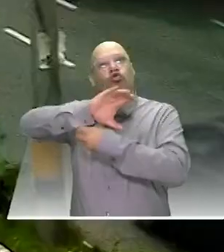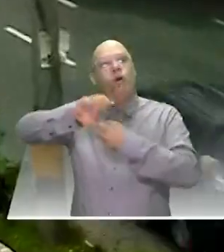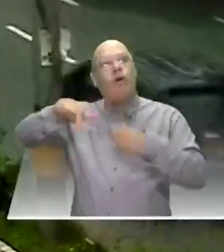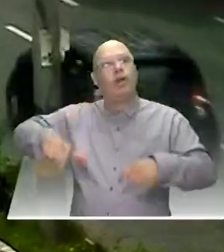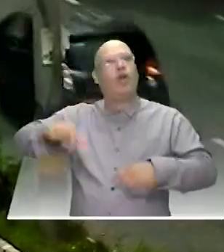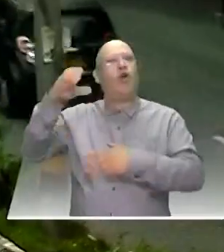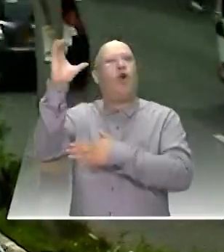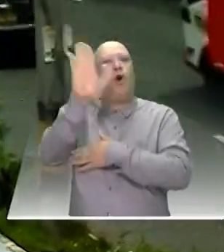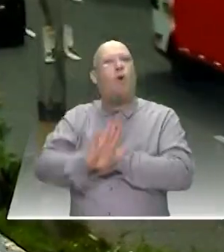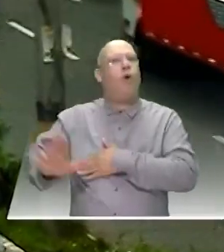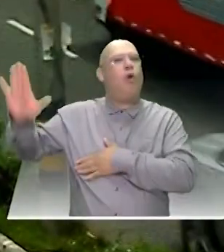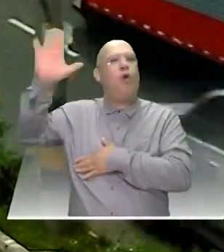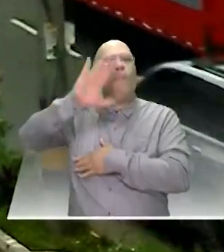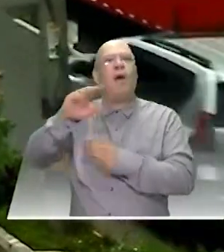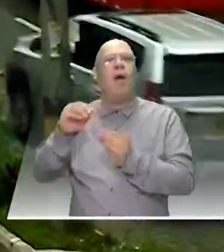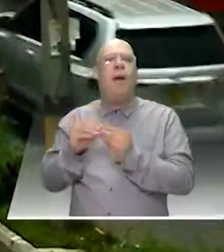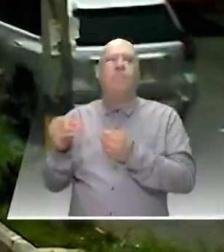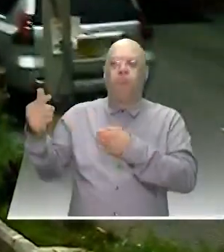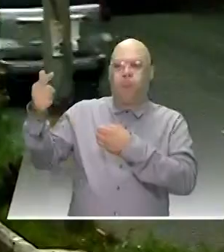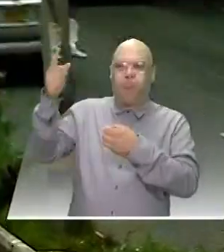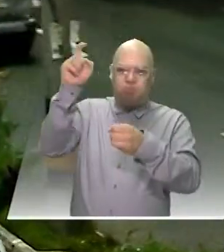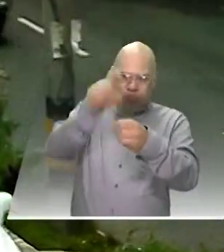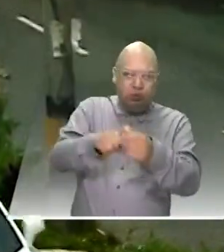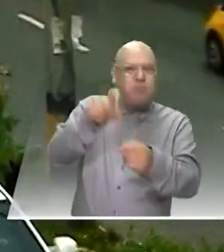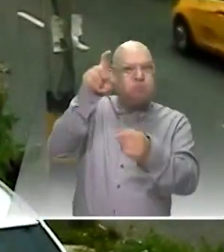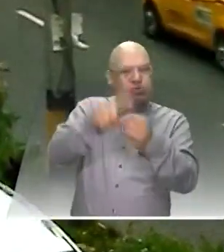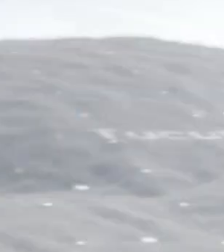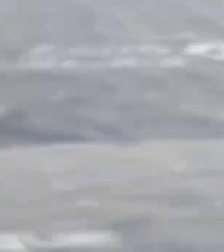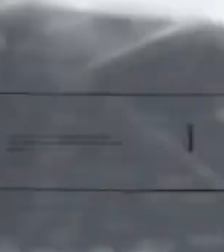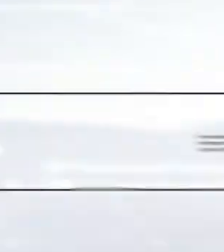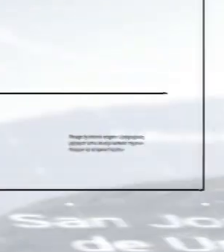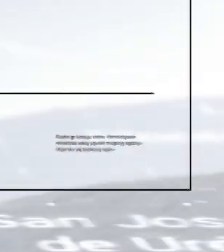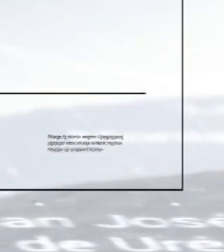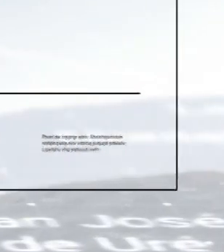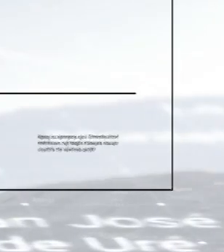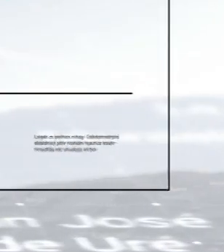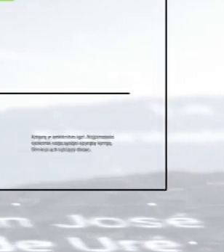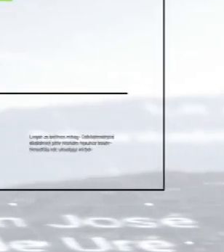que registraron la matrícula de este tipo de vehículos